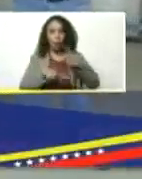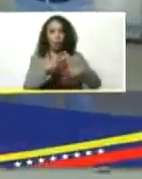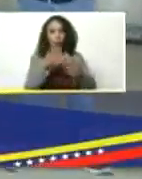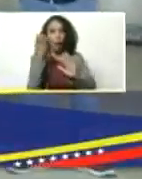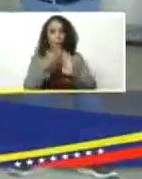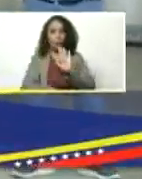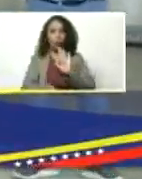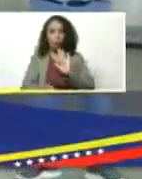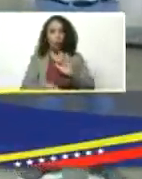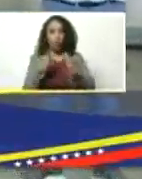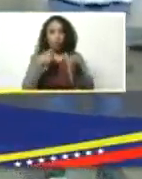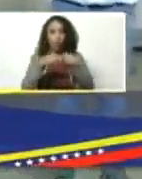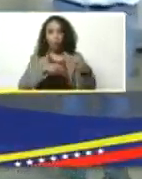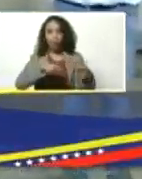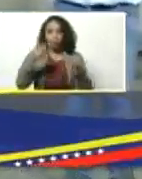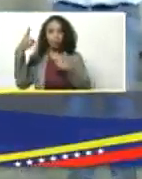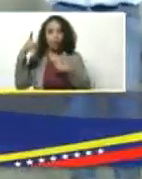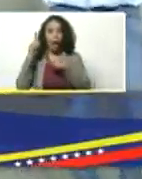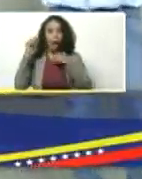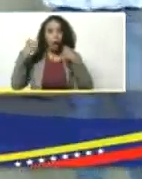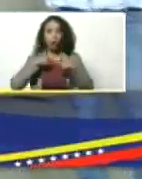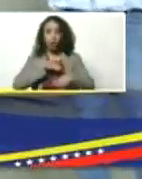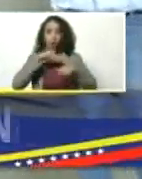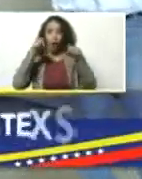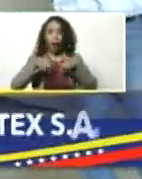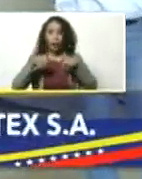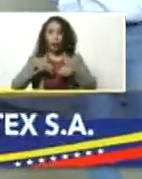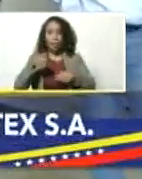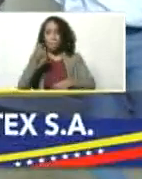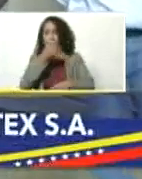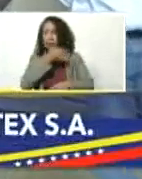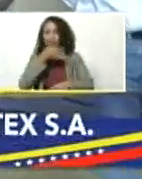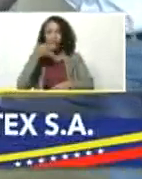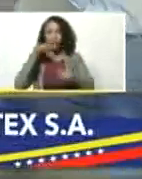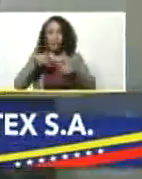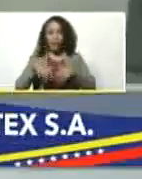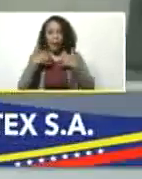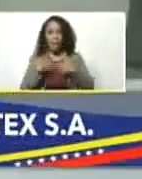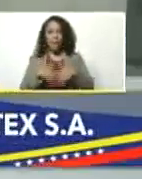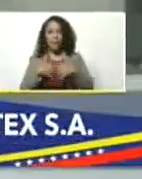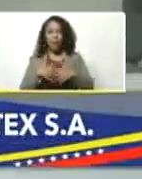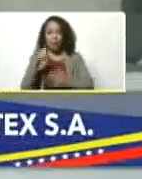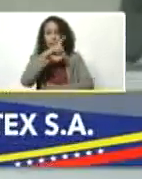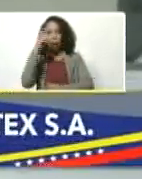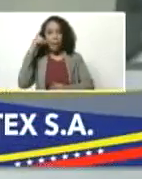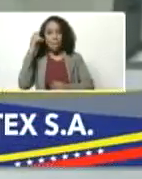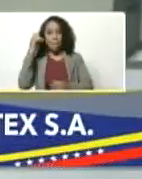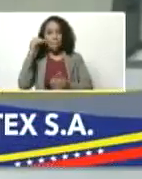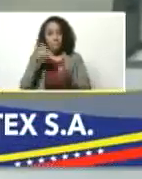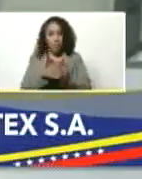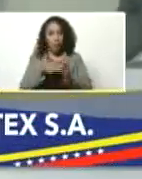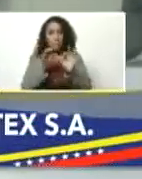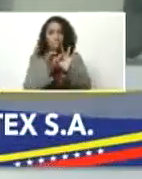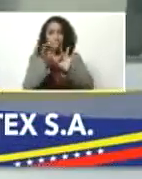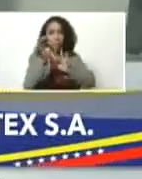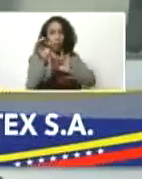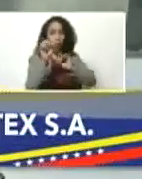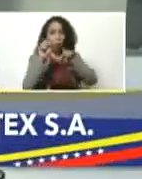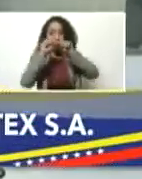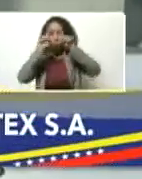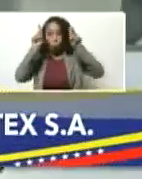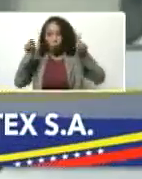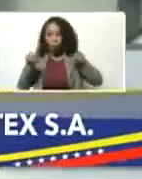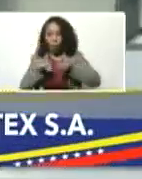capítulo exportación. Aquí estamos en esta maravillosa empresa de 100.000 metros cuadrados de